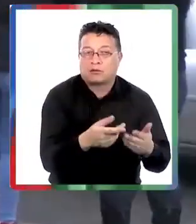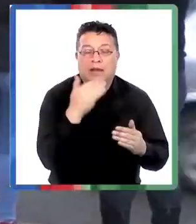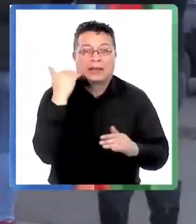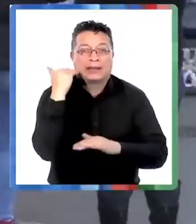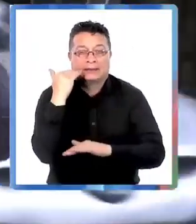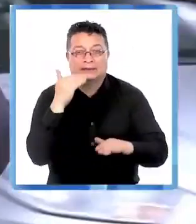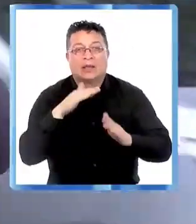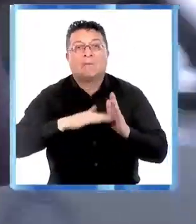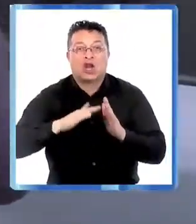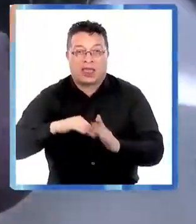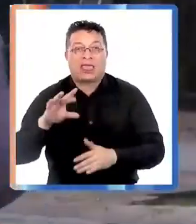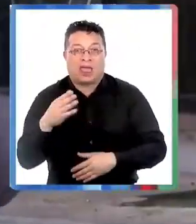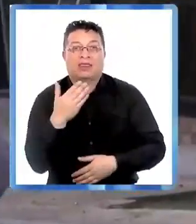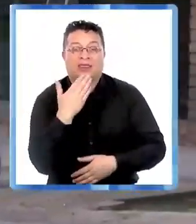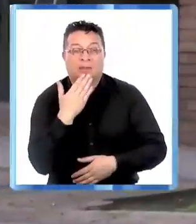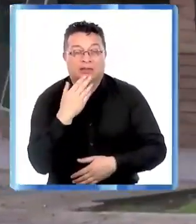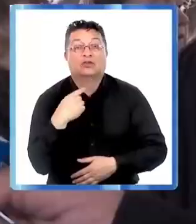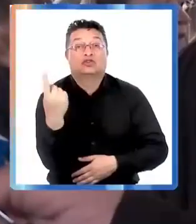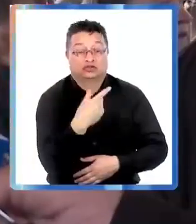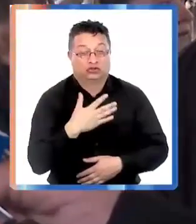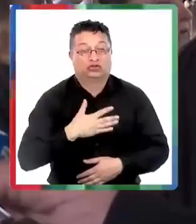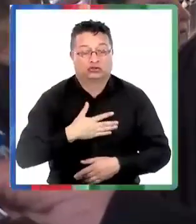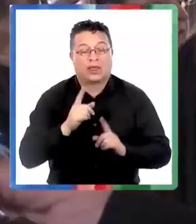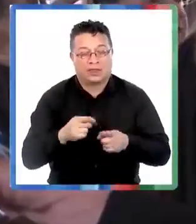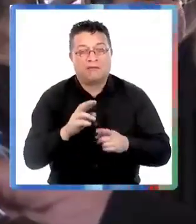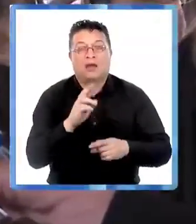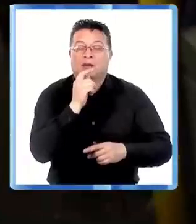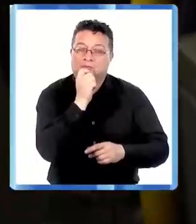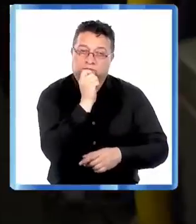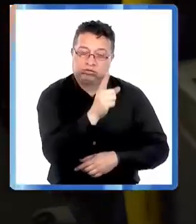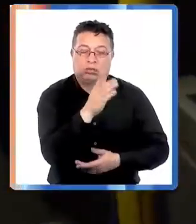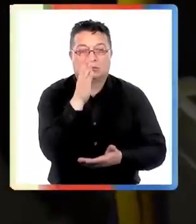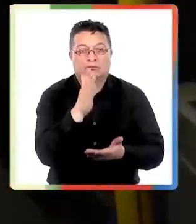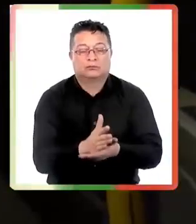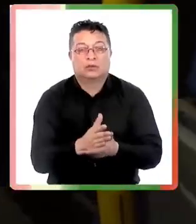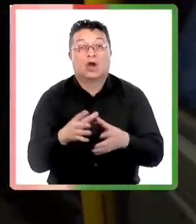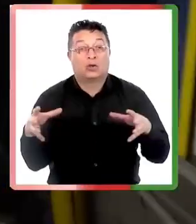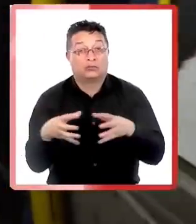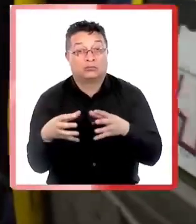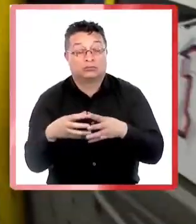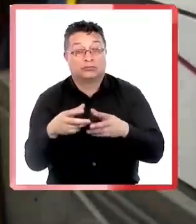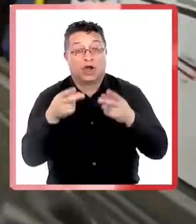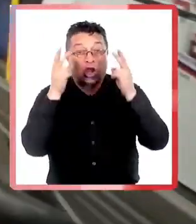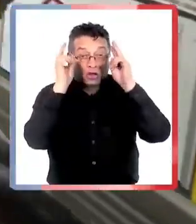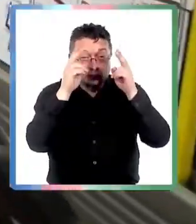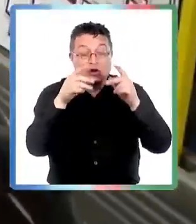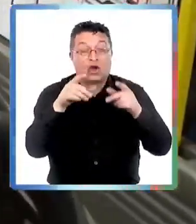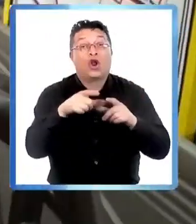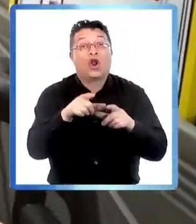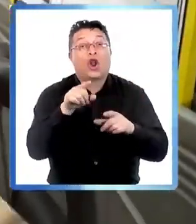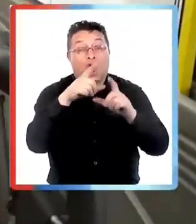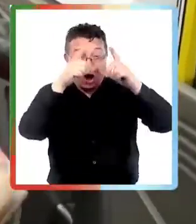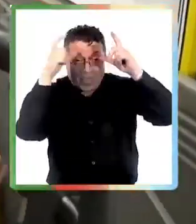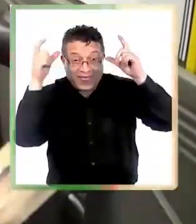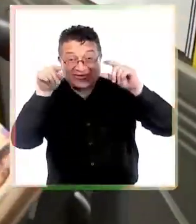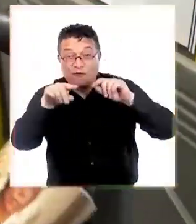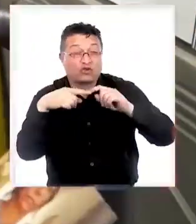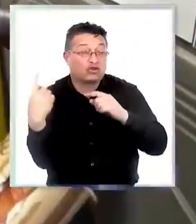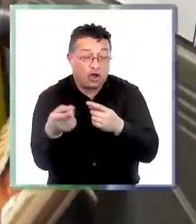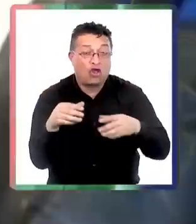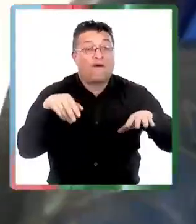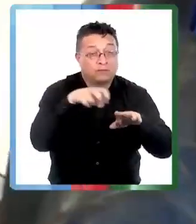que acosan a niños de menores de edad, tenemos que nosotros realizar las denuncias pertinentes. Las agrupaciones de locomoción colectiva menor vienen sosteniendo